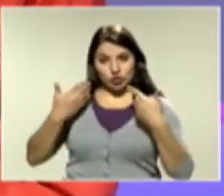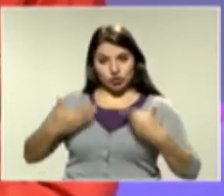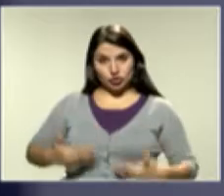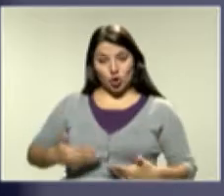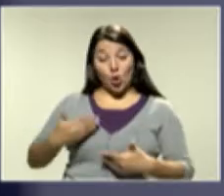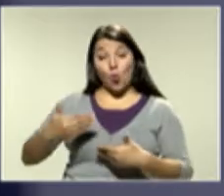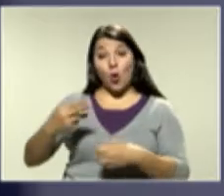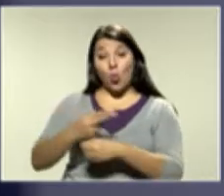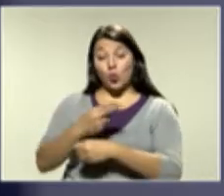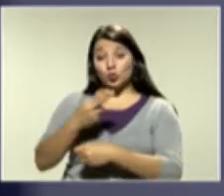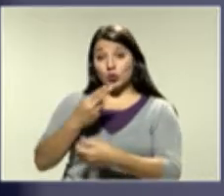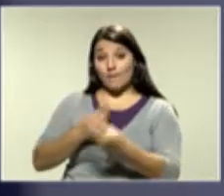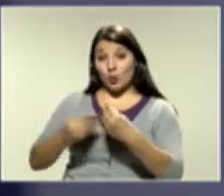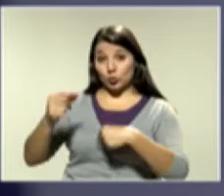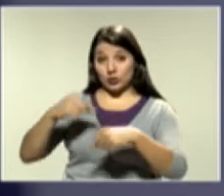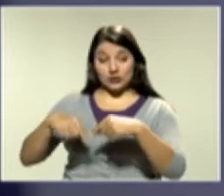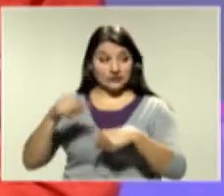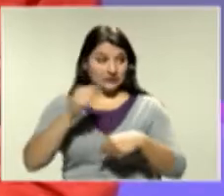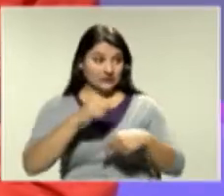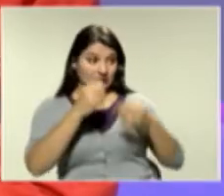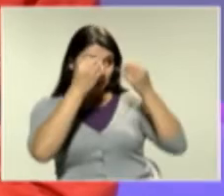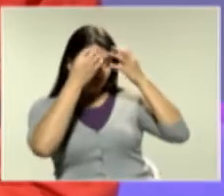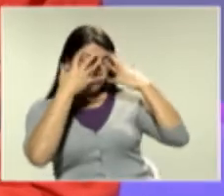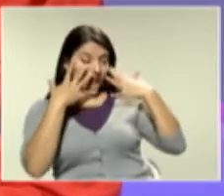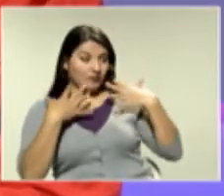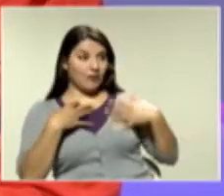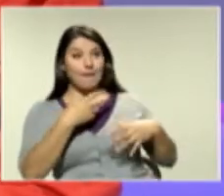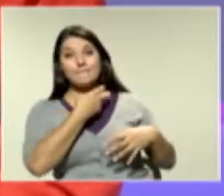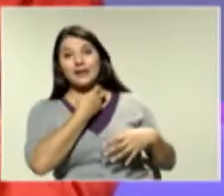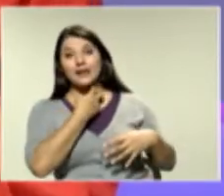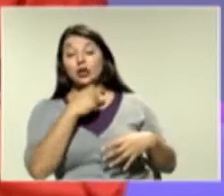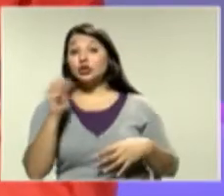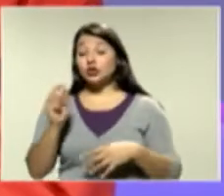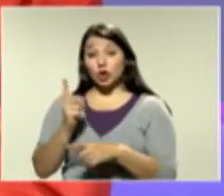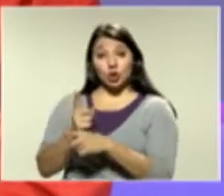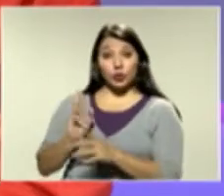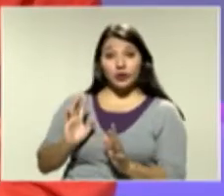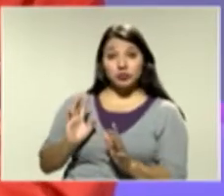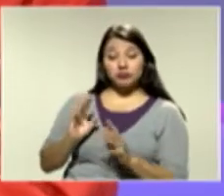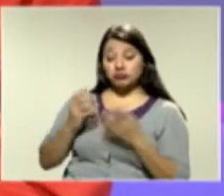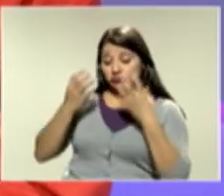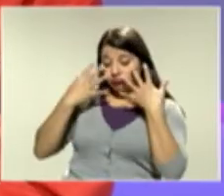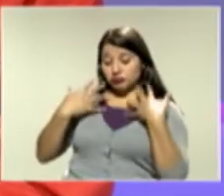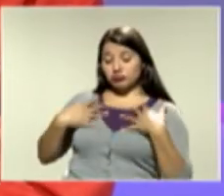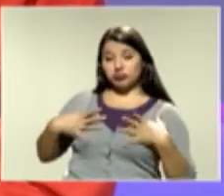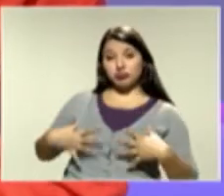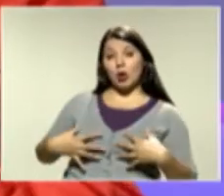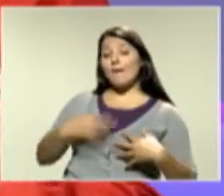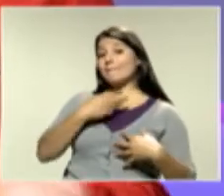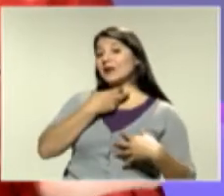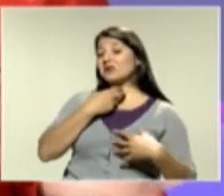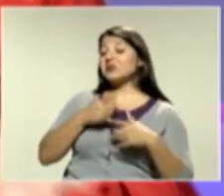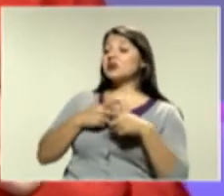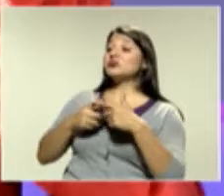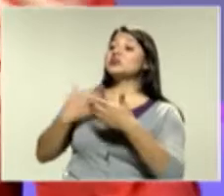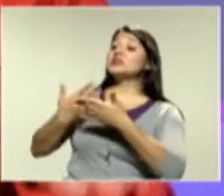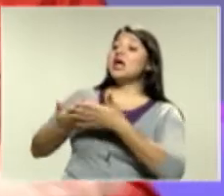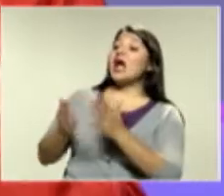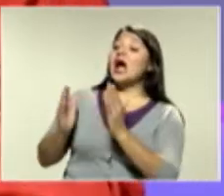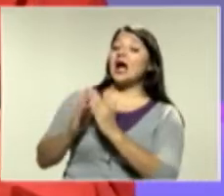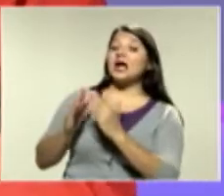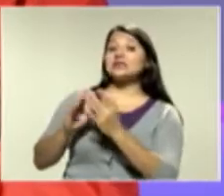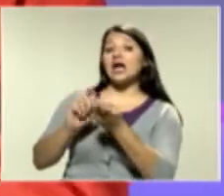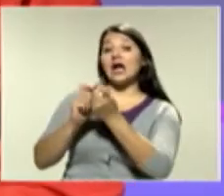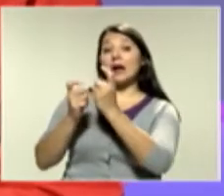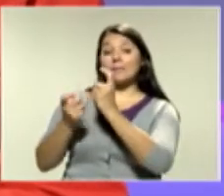la exposición es muy alta. Literalmente bañado de veneno. Literalmente, sí. Y llega a su casa, ¿verdad? A cambiarse, y entonces ahí cuando lleva el veneno del